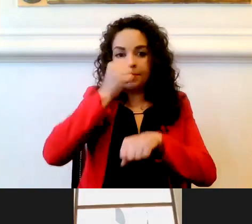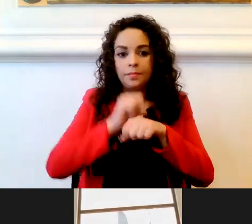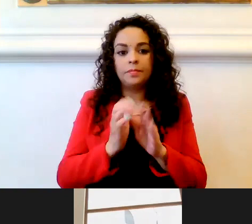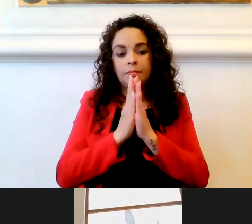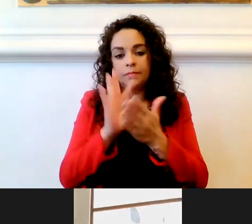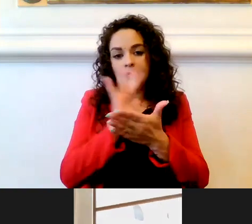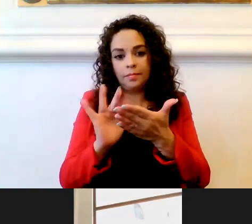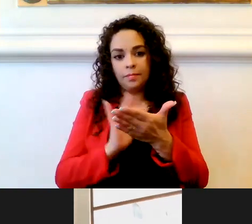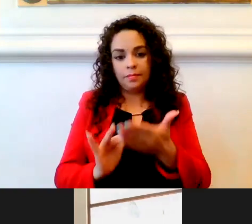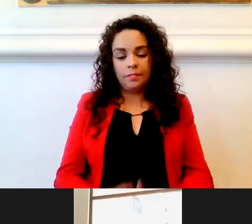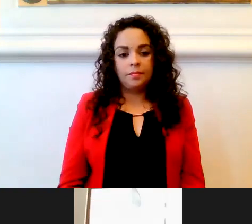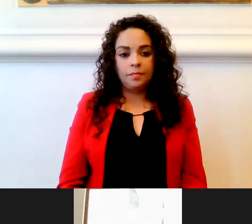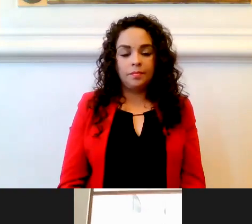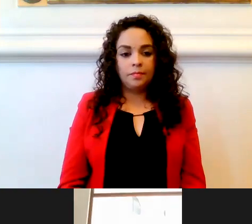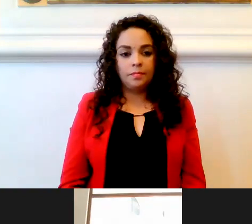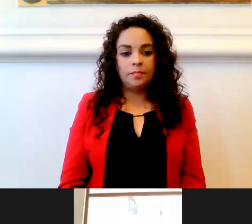lectura.